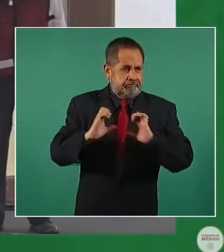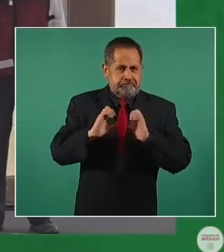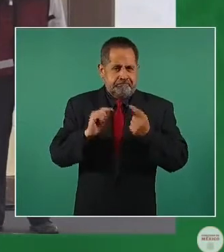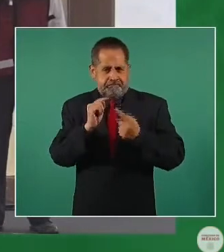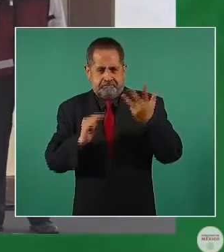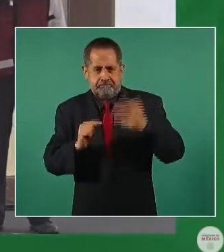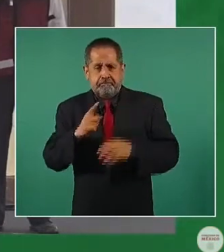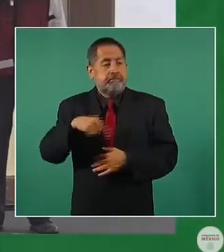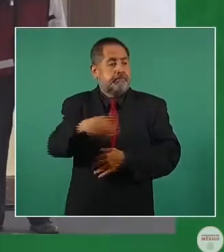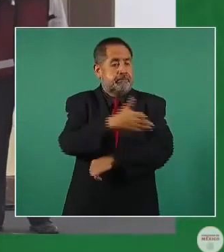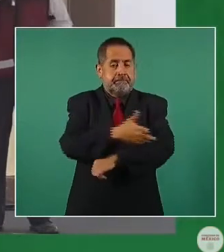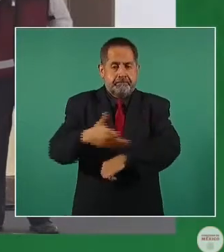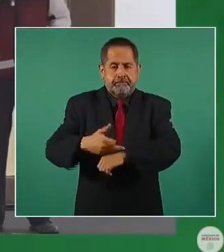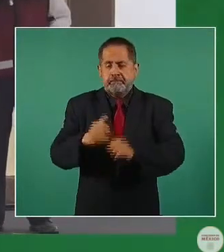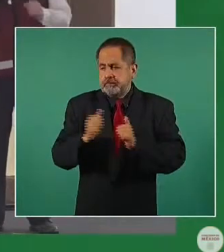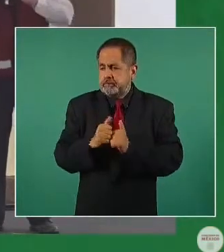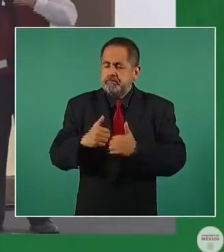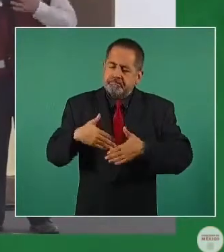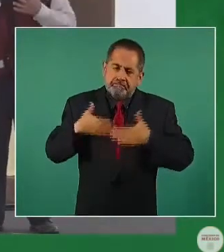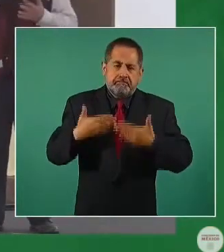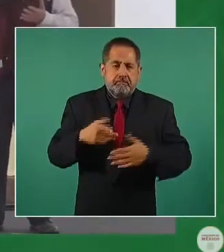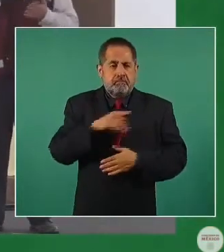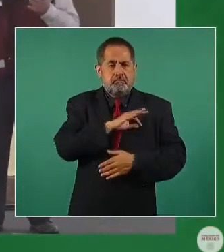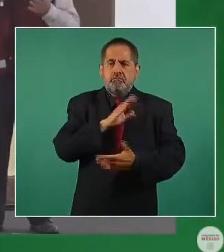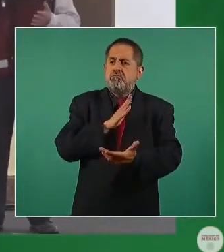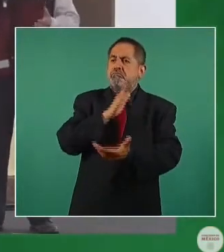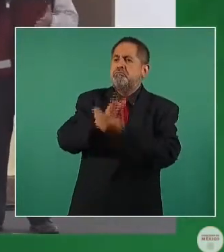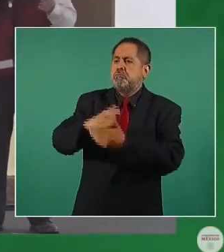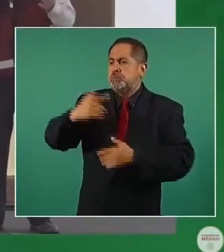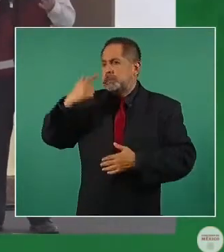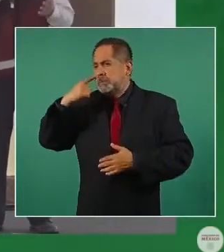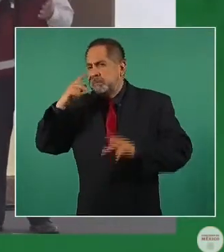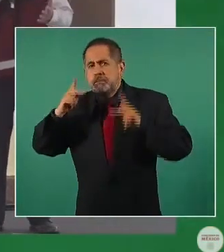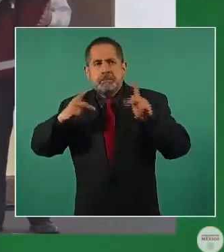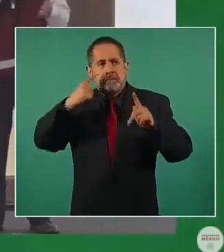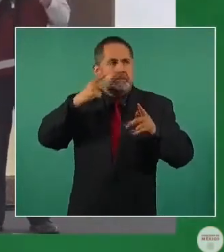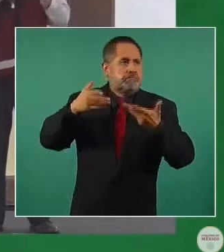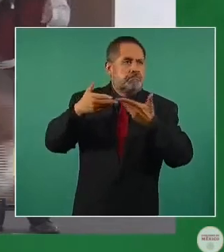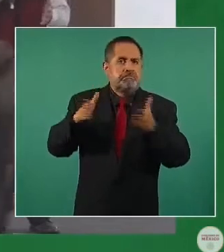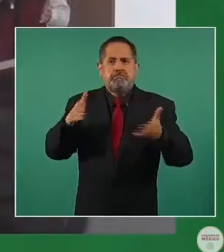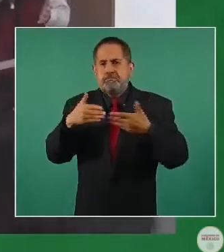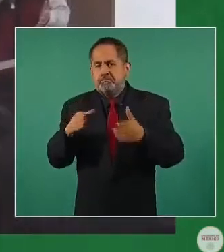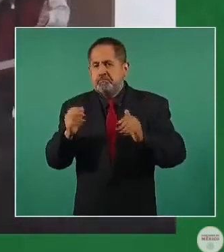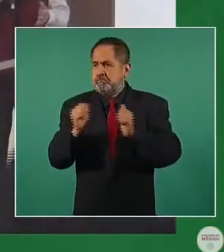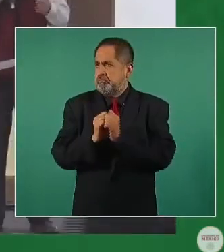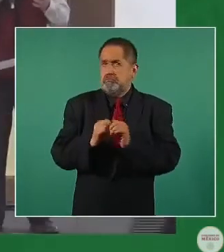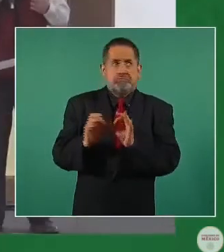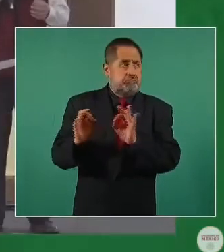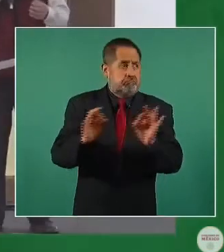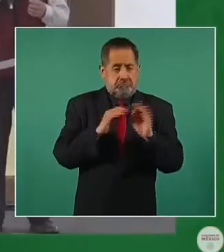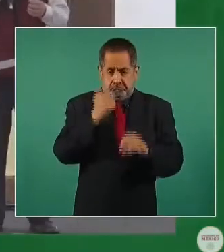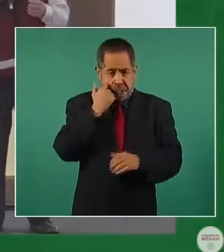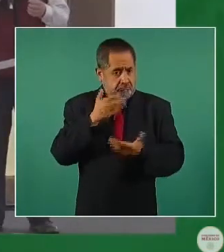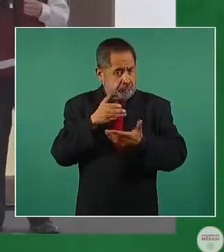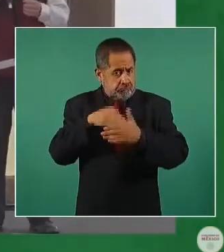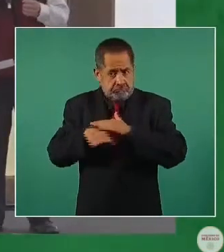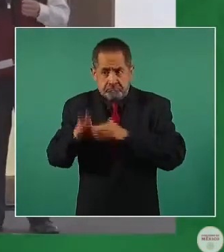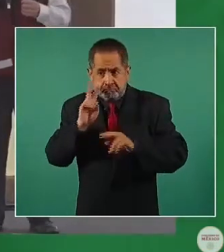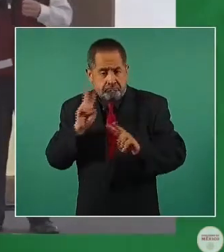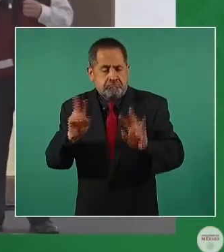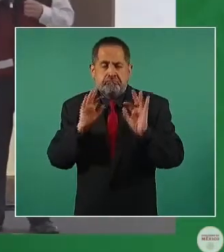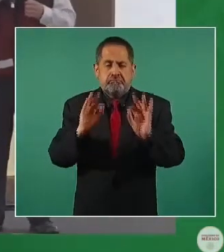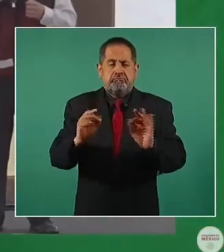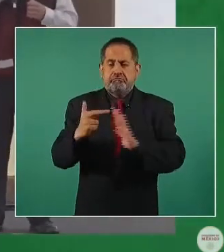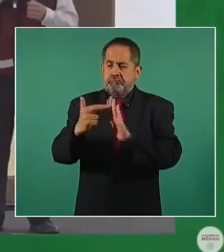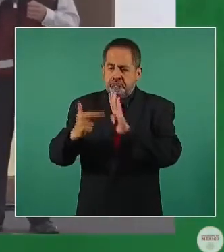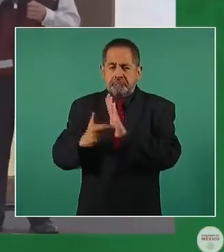familias se sientan con la confianza. Pueden ir a visitar las escuelas para que vean que están abiertas, están en condiciones y que además se están cumpliendo